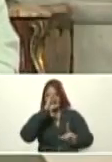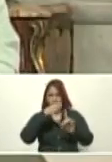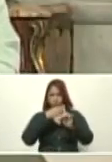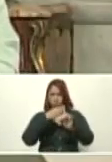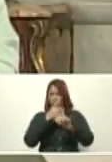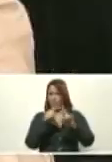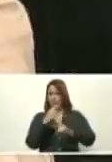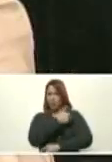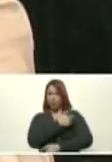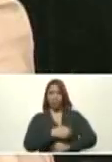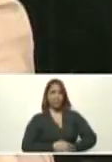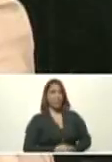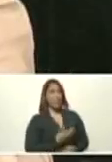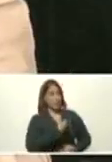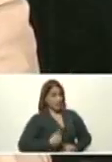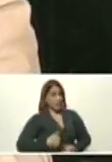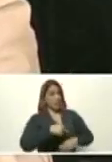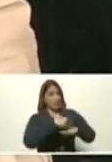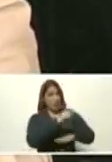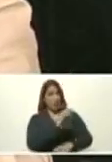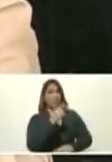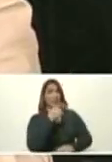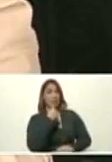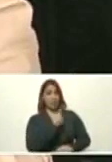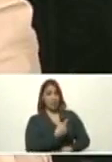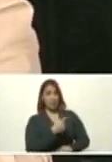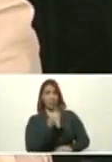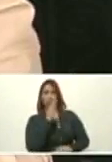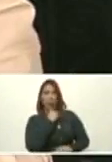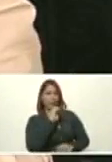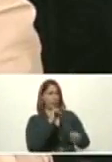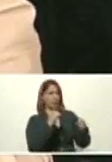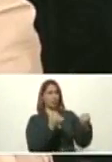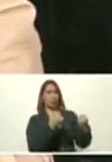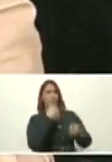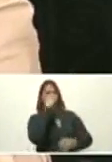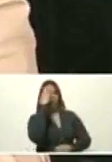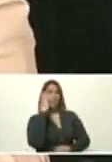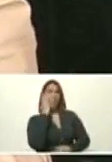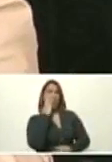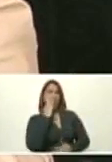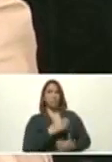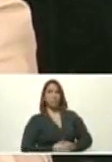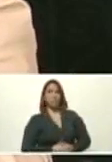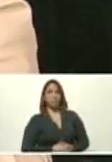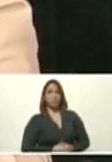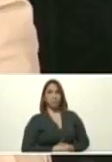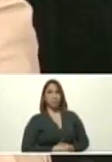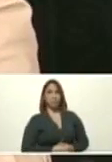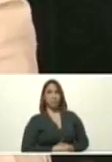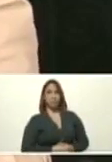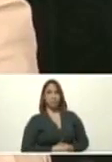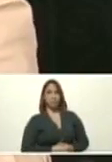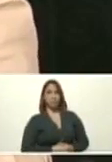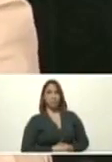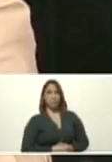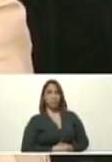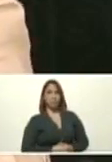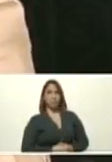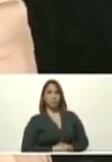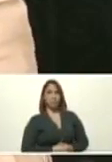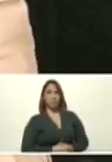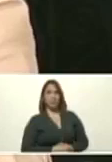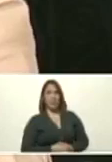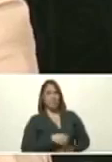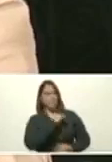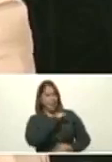vacunación? Presidente, déjenme decirle que no hay negación por parte de los padres y representantes. Excelente. En un primer punto a favor. Sí, había